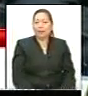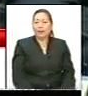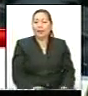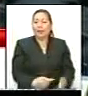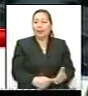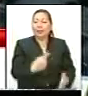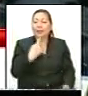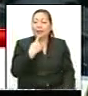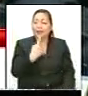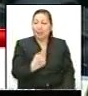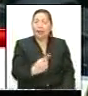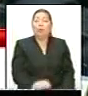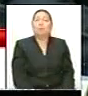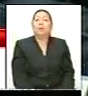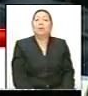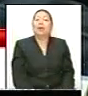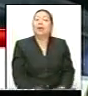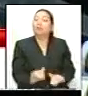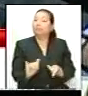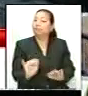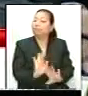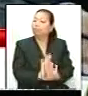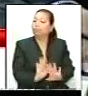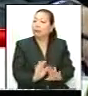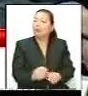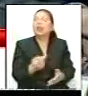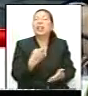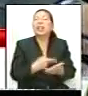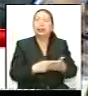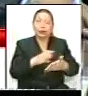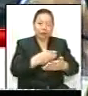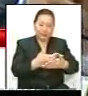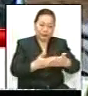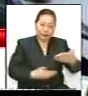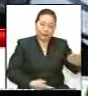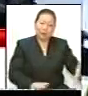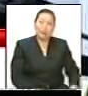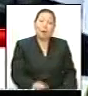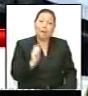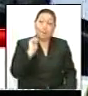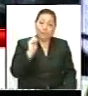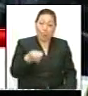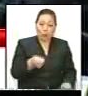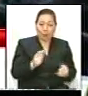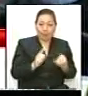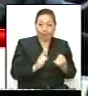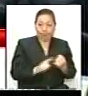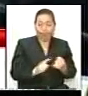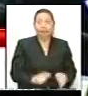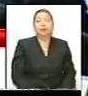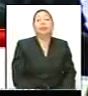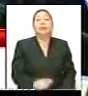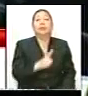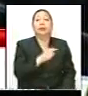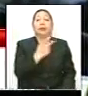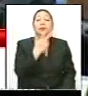se determinaron la imposición de las siguientes multas. Multa por